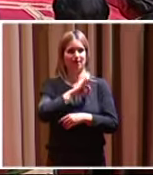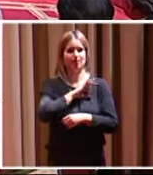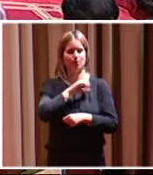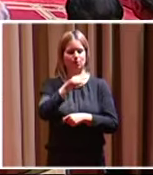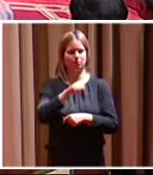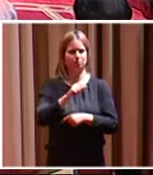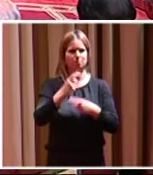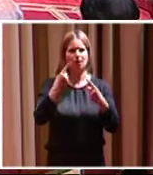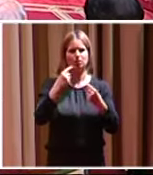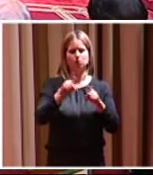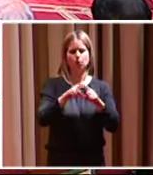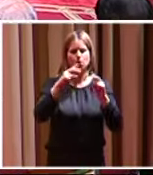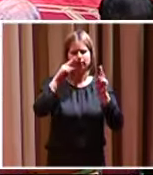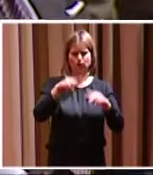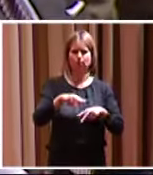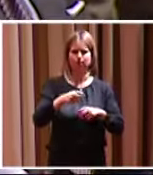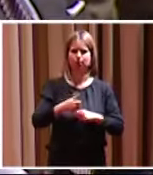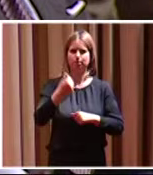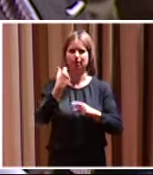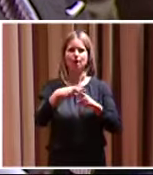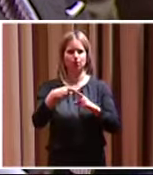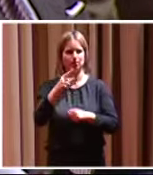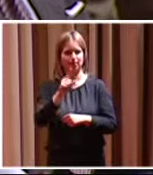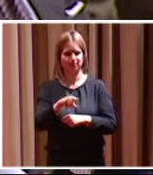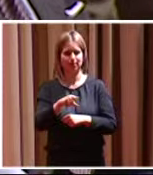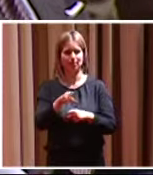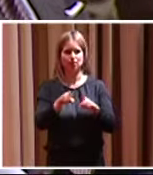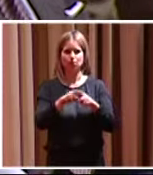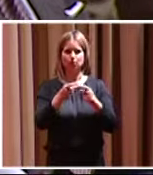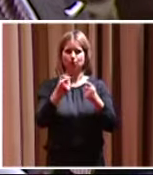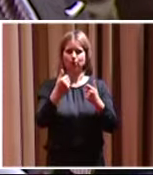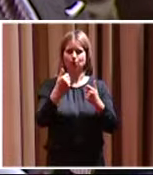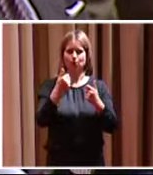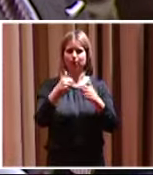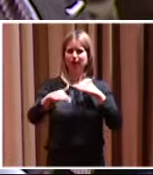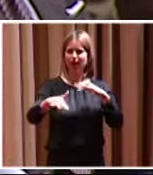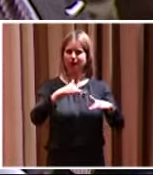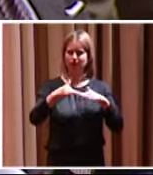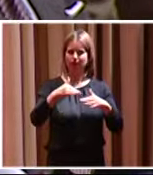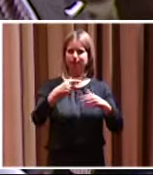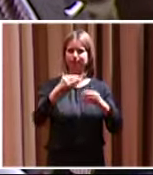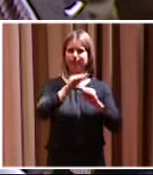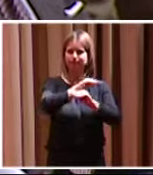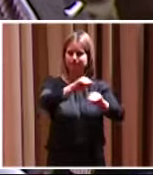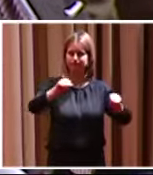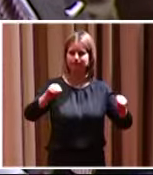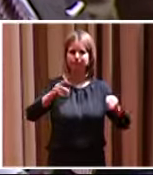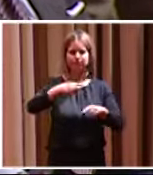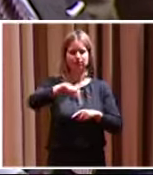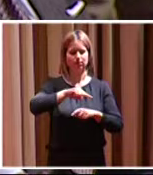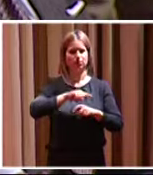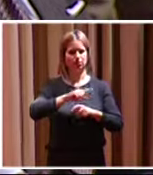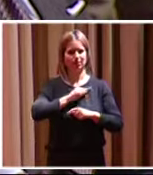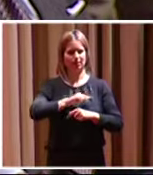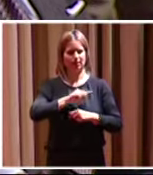sea más que un reconocimiento, que sea también una llamada a la acción, que nos inspire a